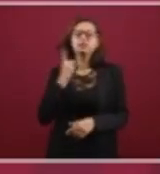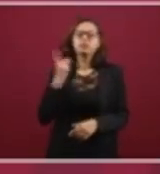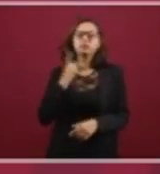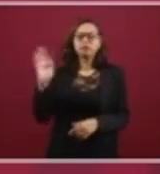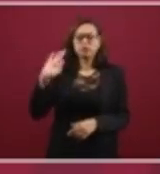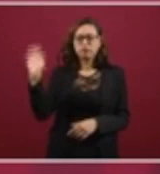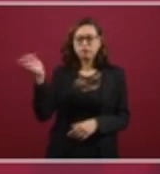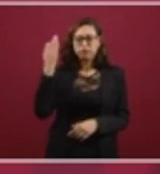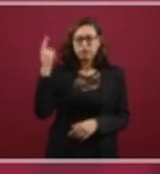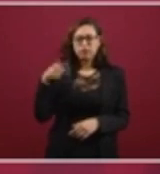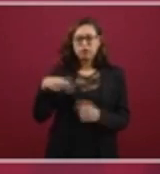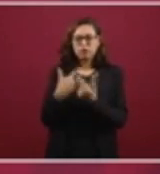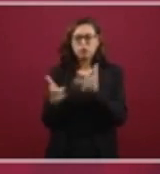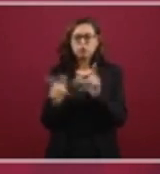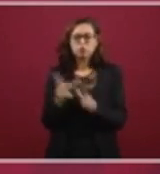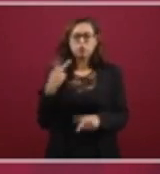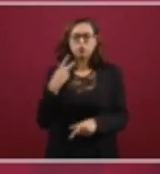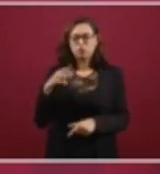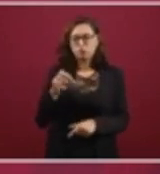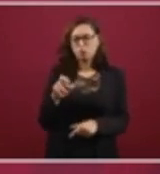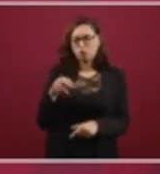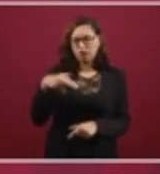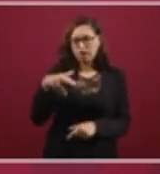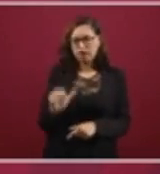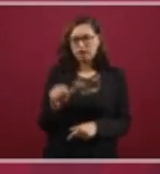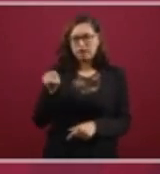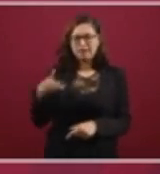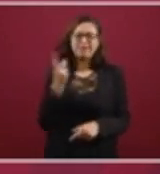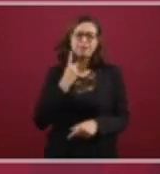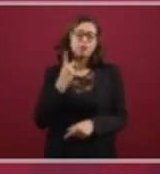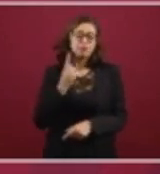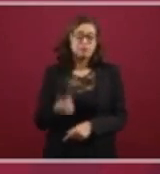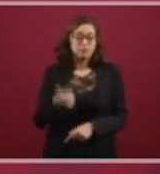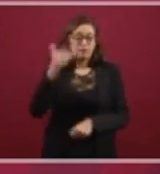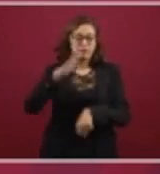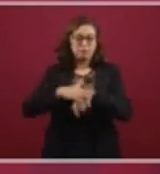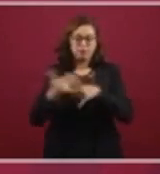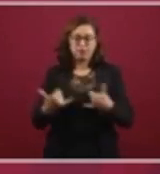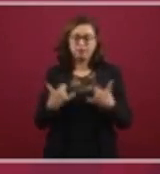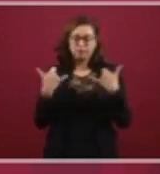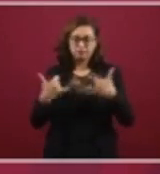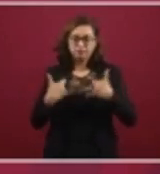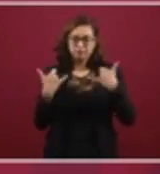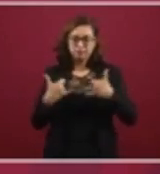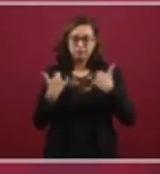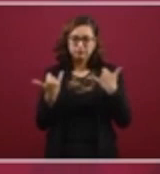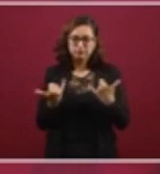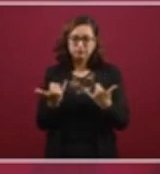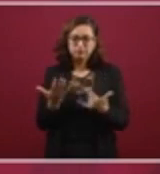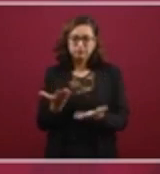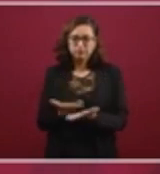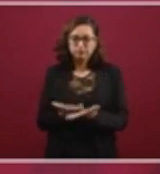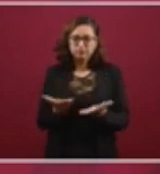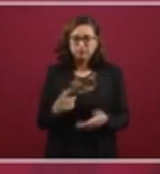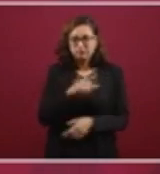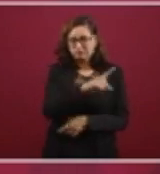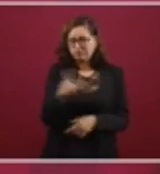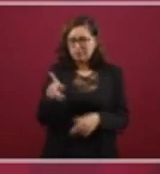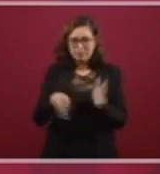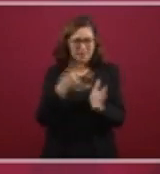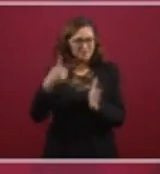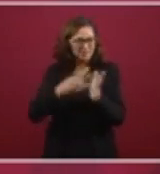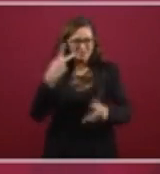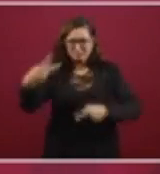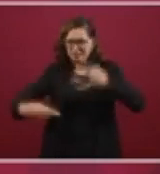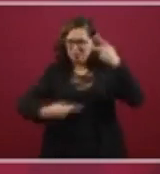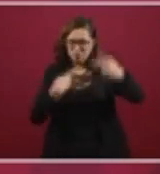pasada por el grupo parlamentario de Morena, me tocó ser el diputado más joven. Evidentemente los cuestionamientos que ahora haces me los han hecho muchísimas